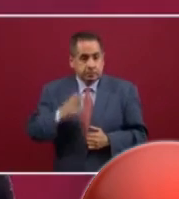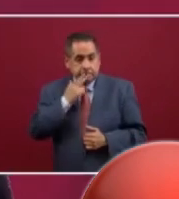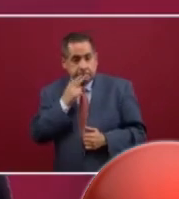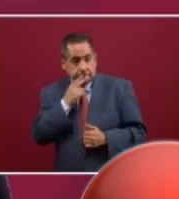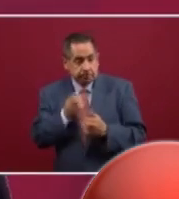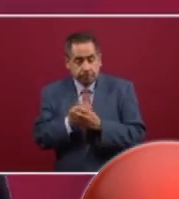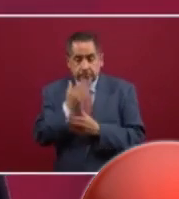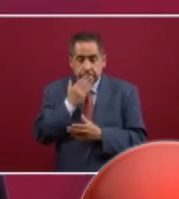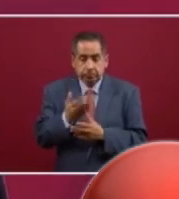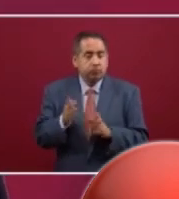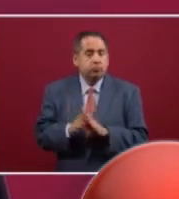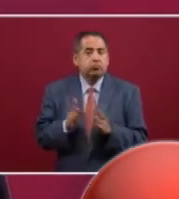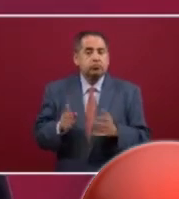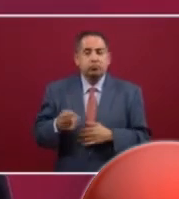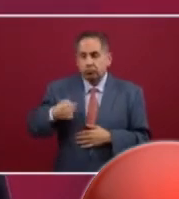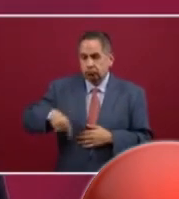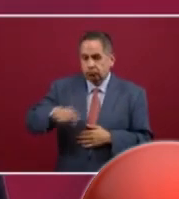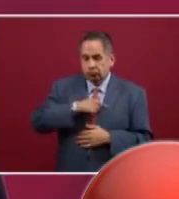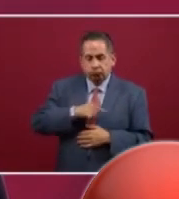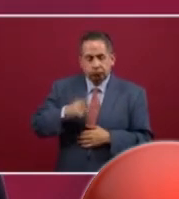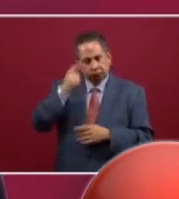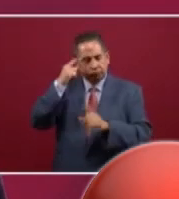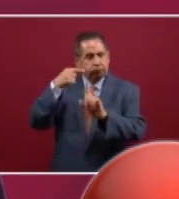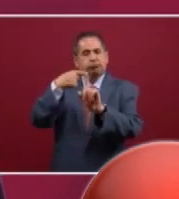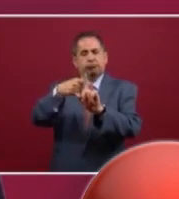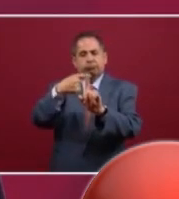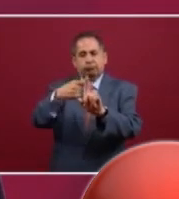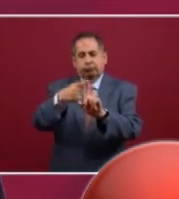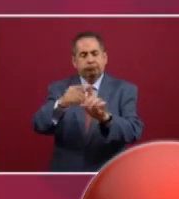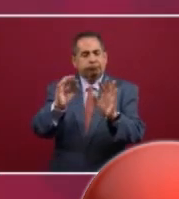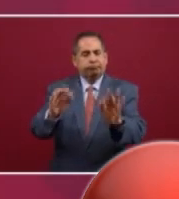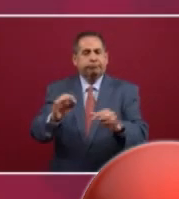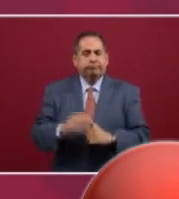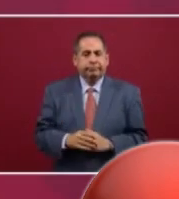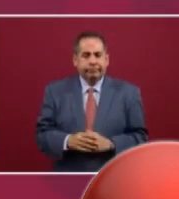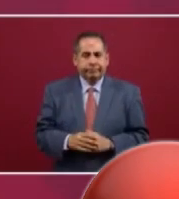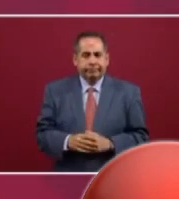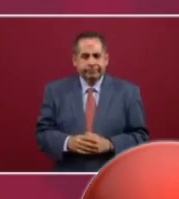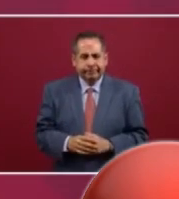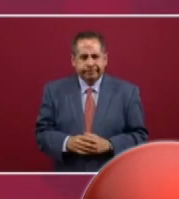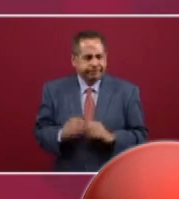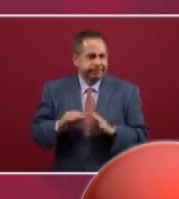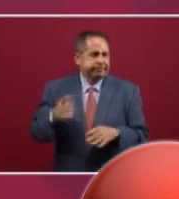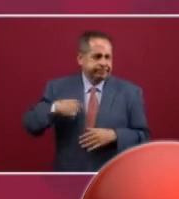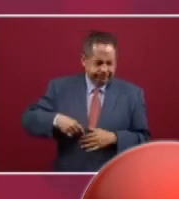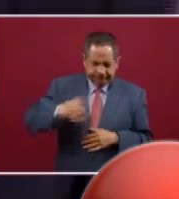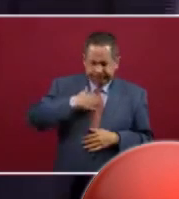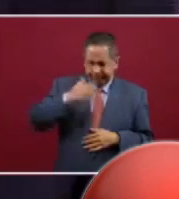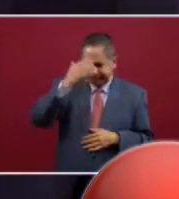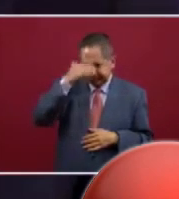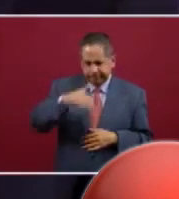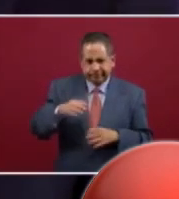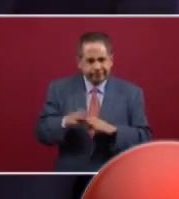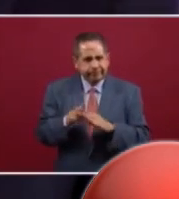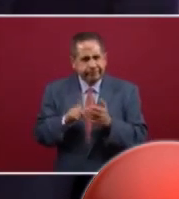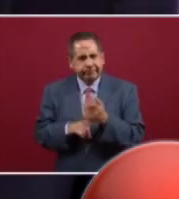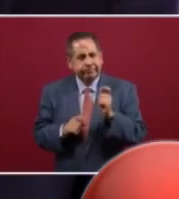funciona. Nosotros estamos optimistas, que conocemos